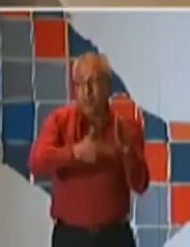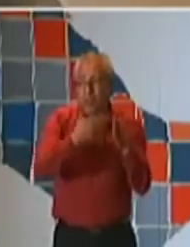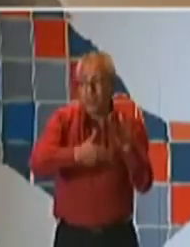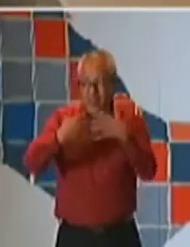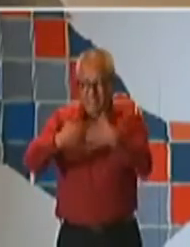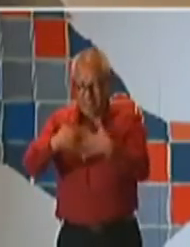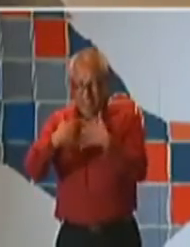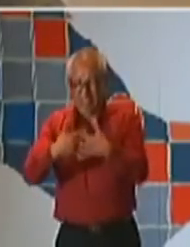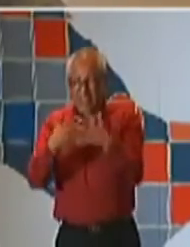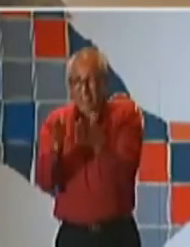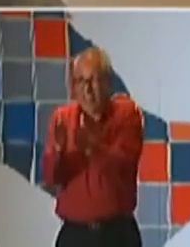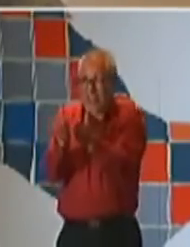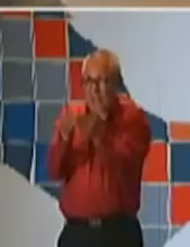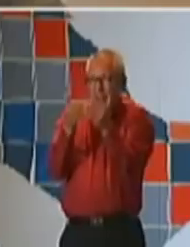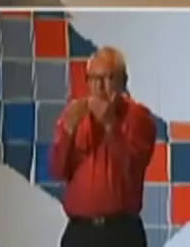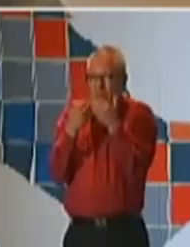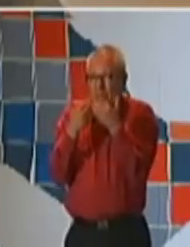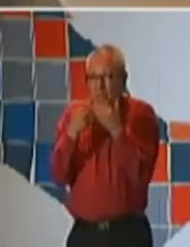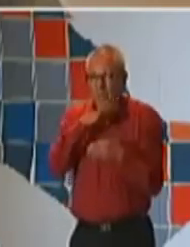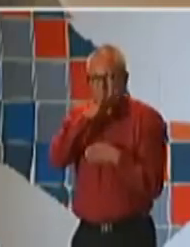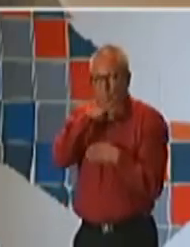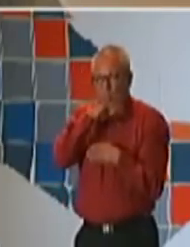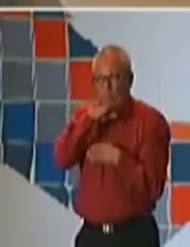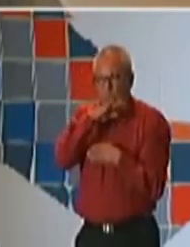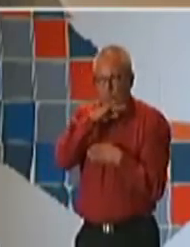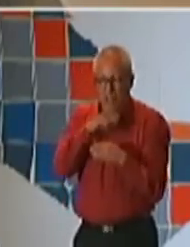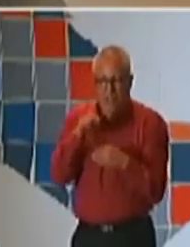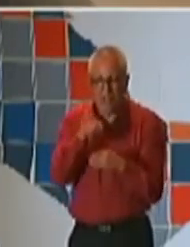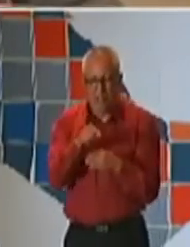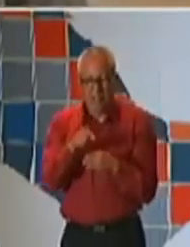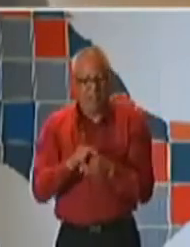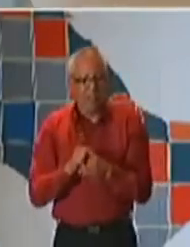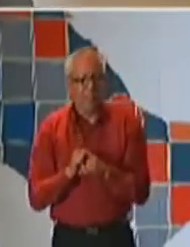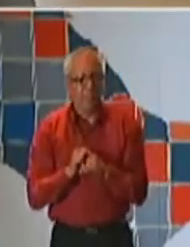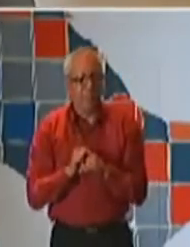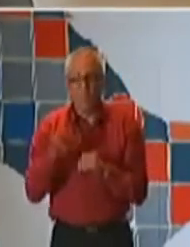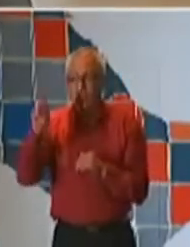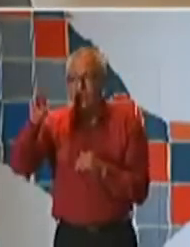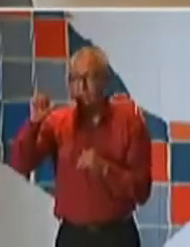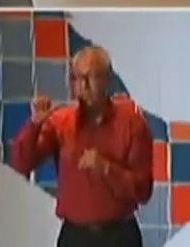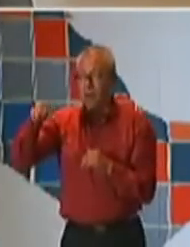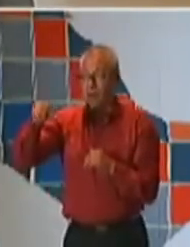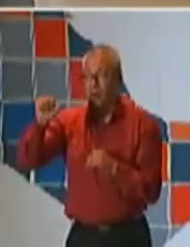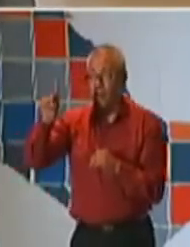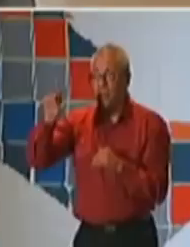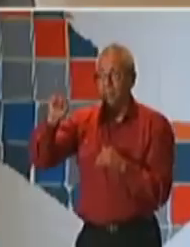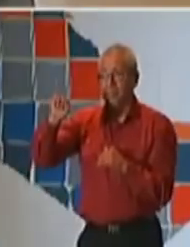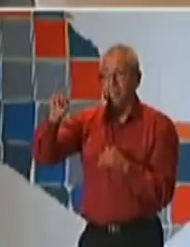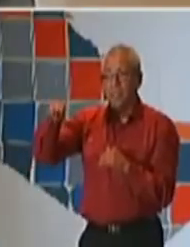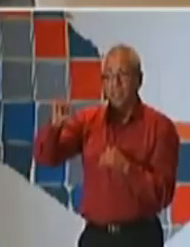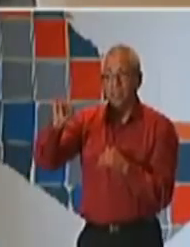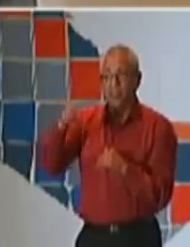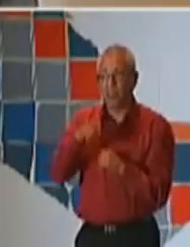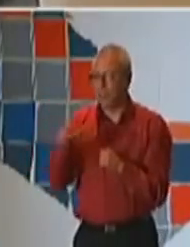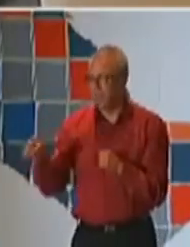y mugrientos mientras ramazini moría en Padua en Londres nacía